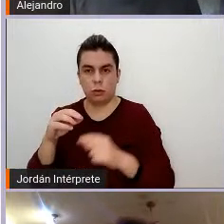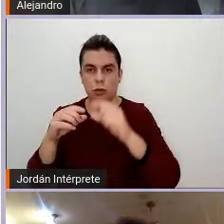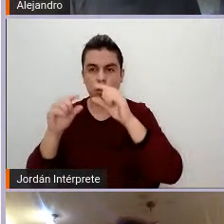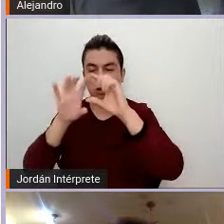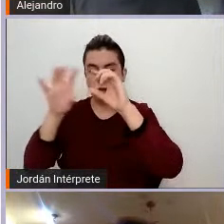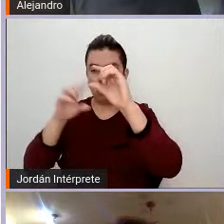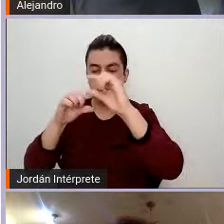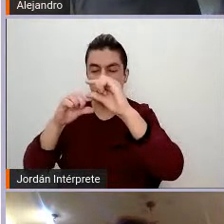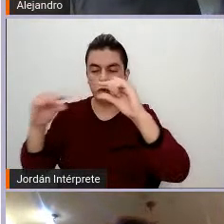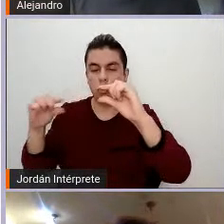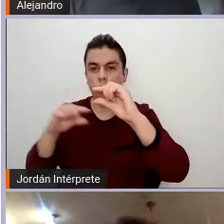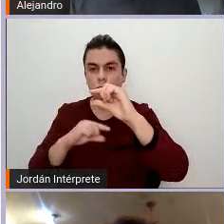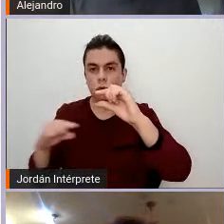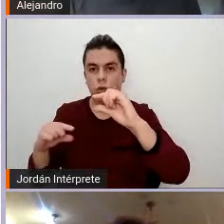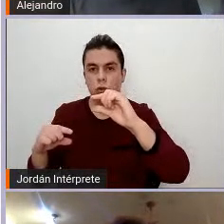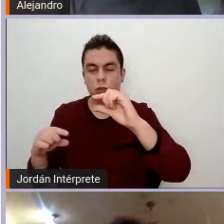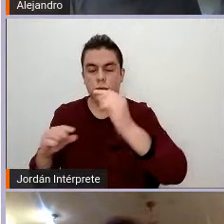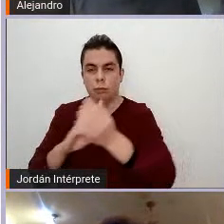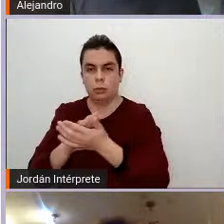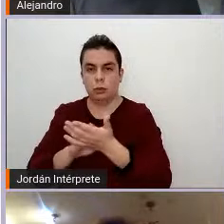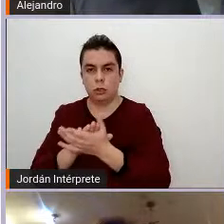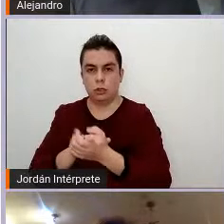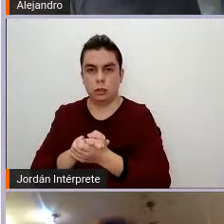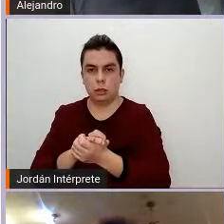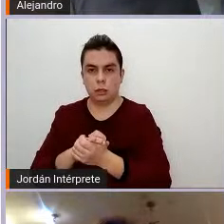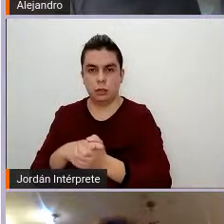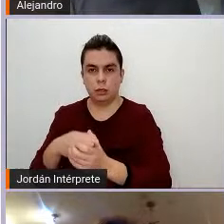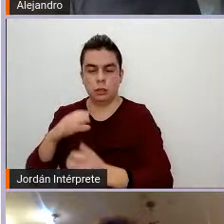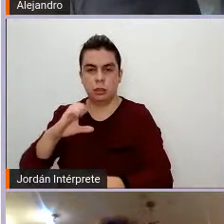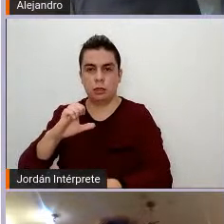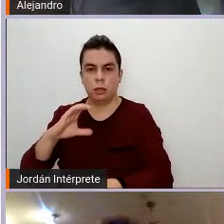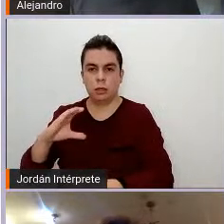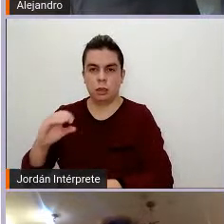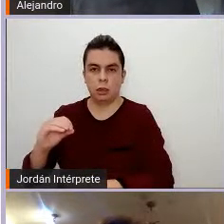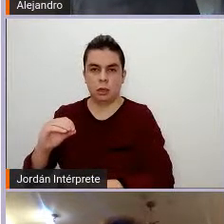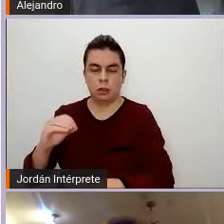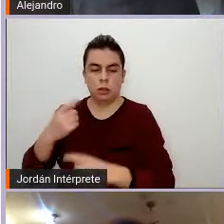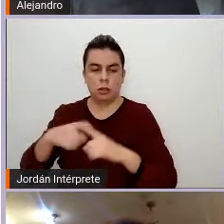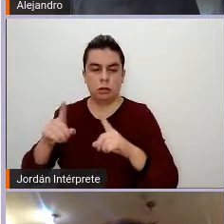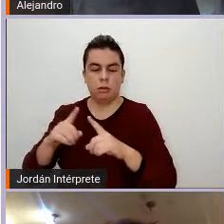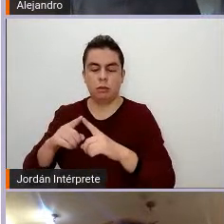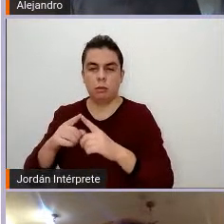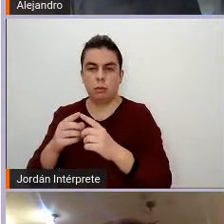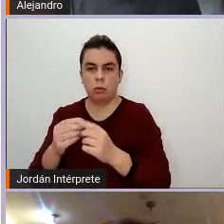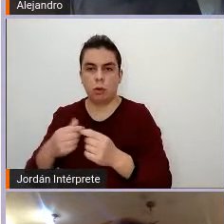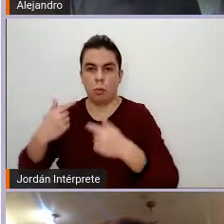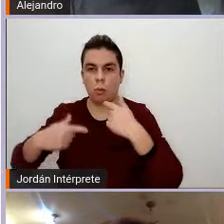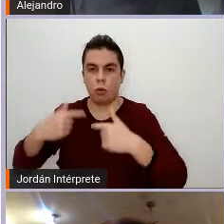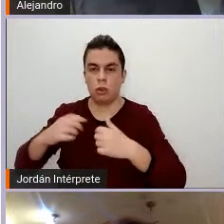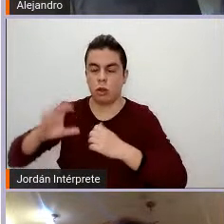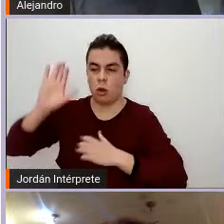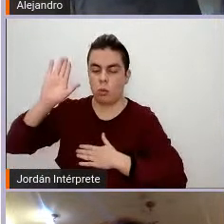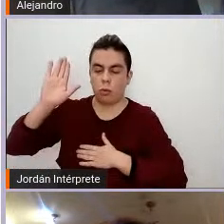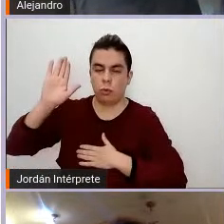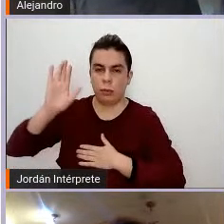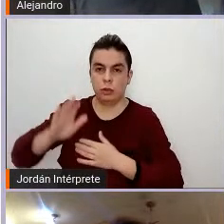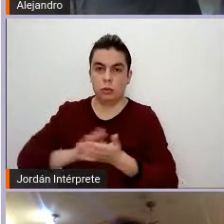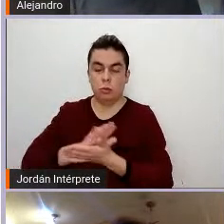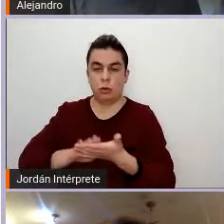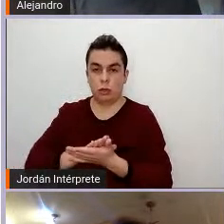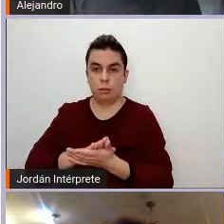o extratextuales que hagan eco del texto políticamente comprometido? En este último